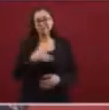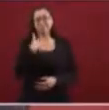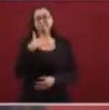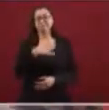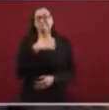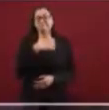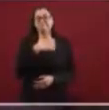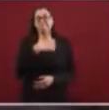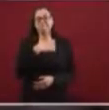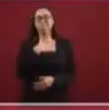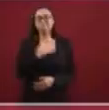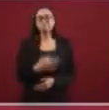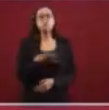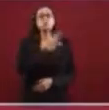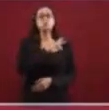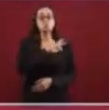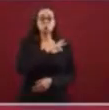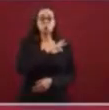puede